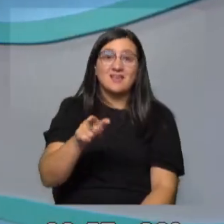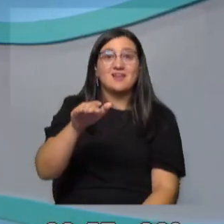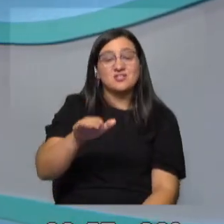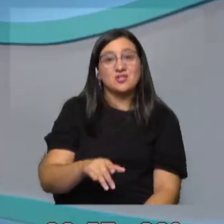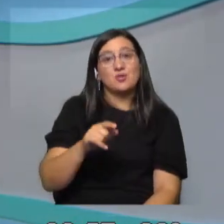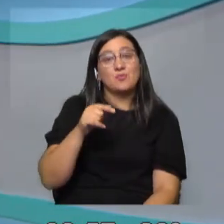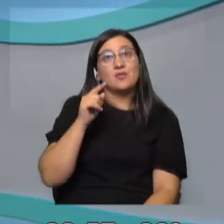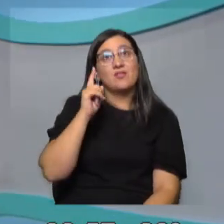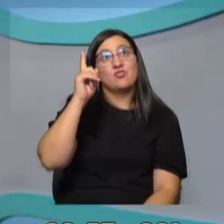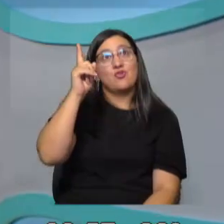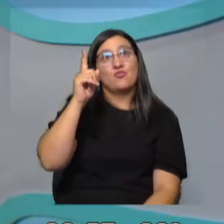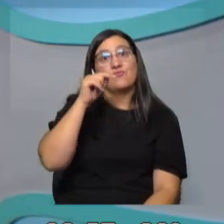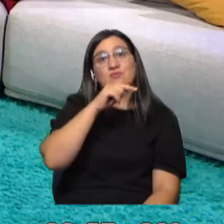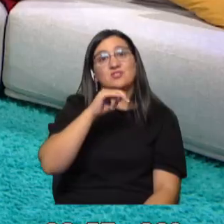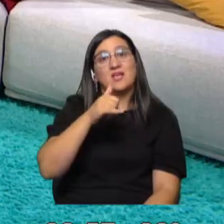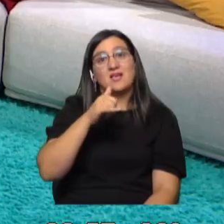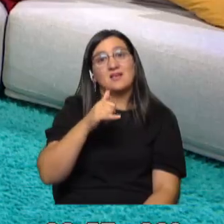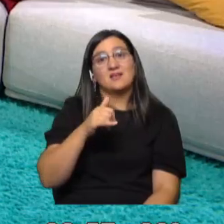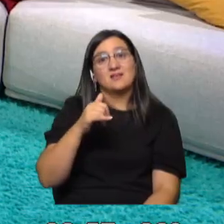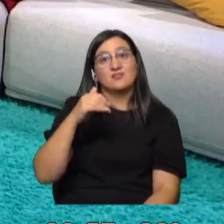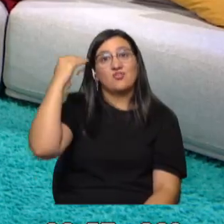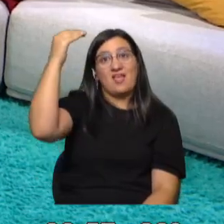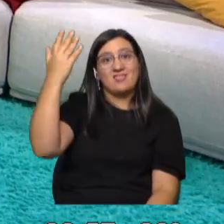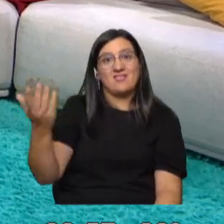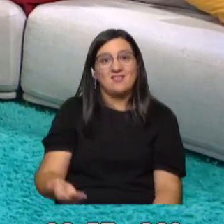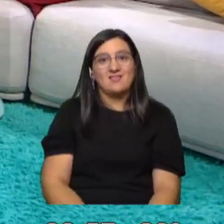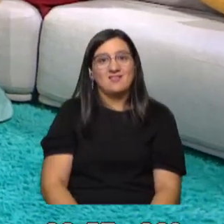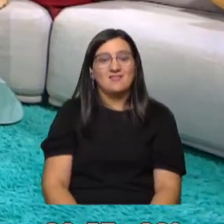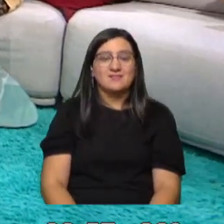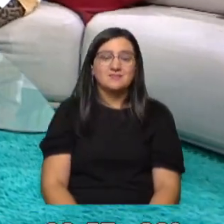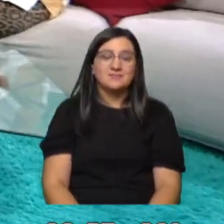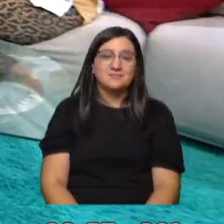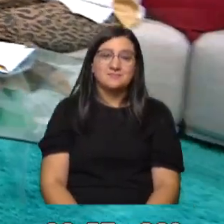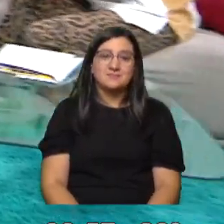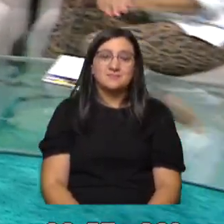desde que vos eras chiquito, no, porque claro, toda la vida. Vamos arriba. Vale, pues. Yo me voy a buscar. Yo me quedo acá. Señor.